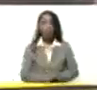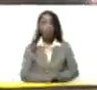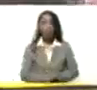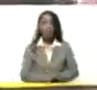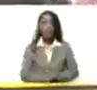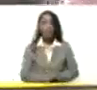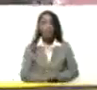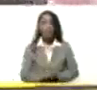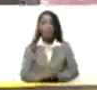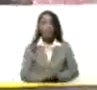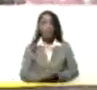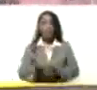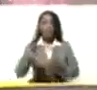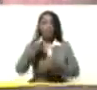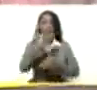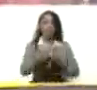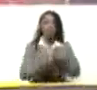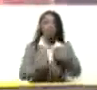luego de ver